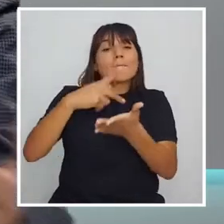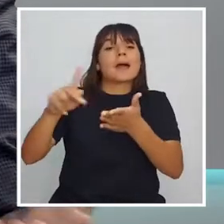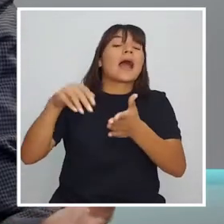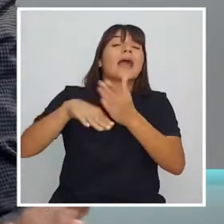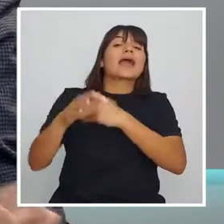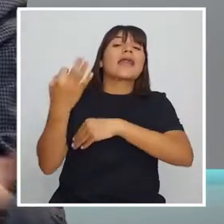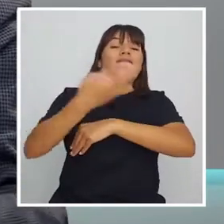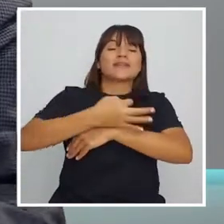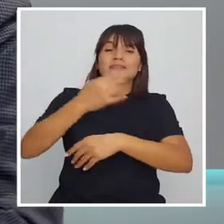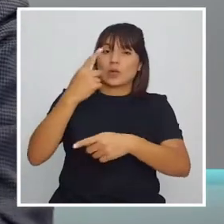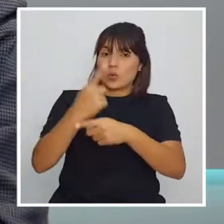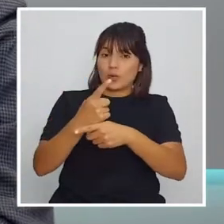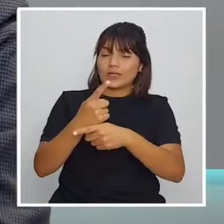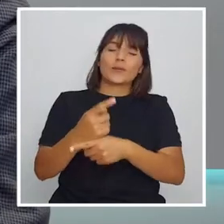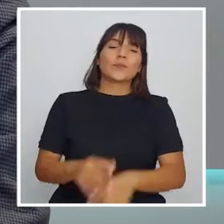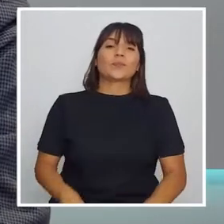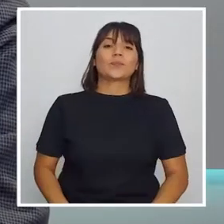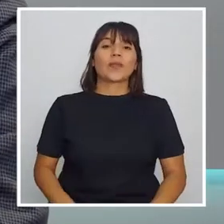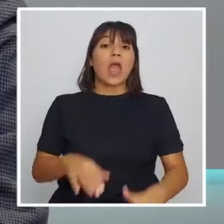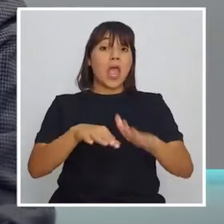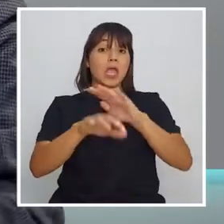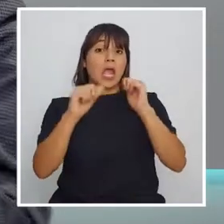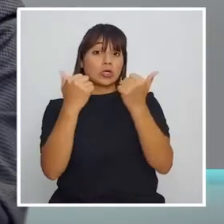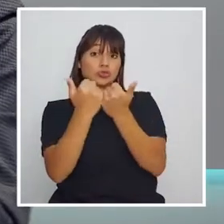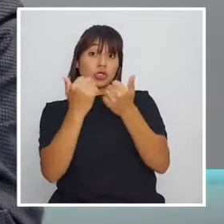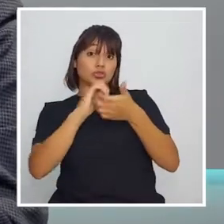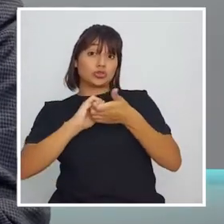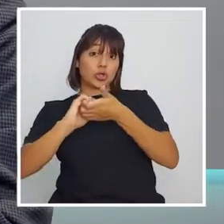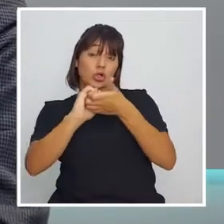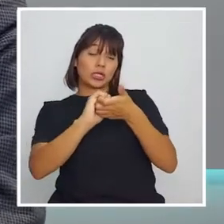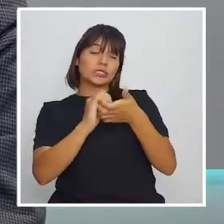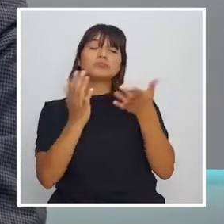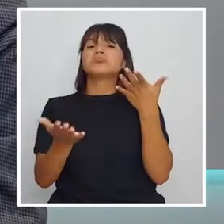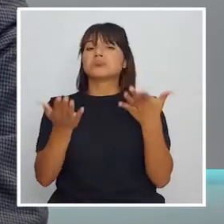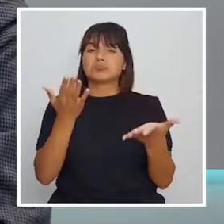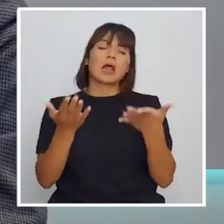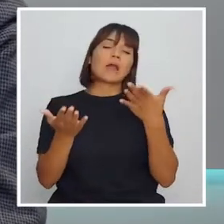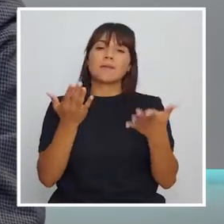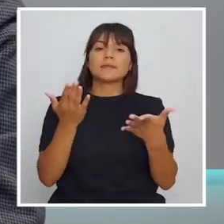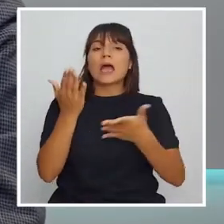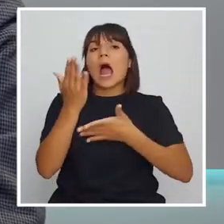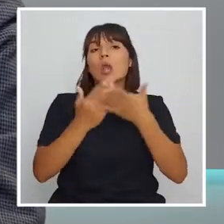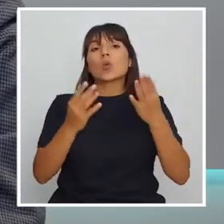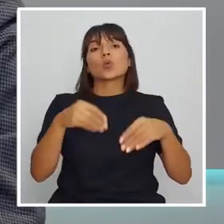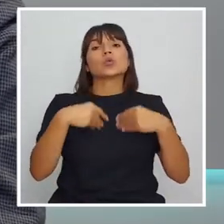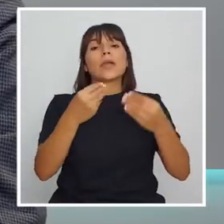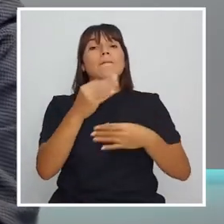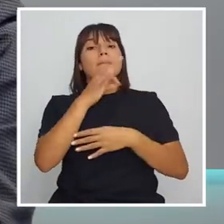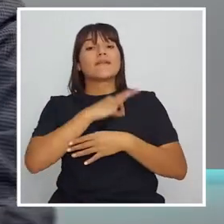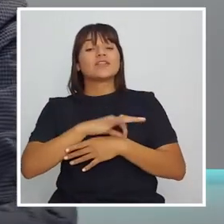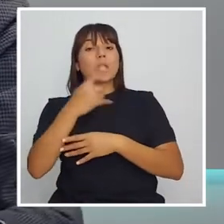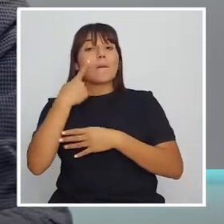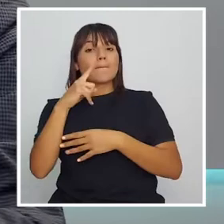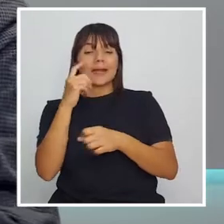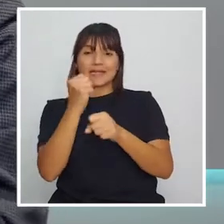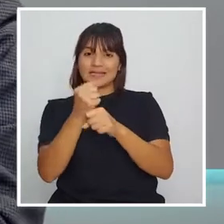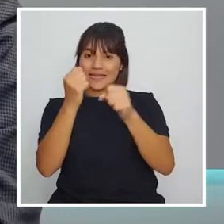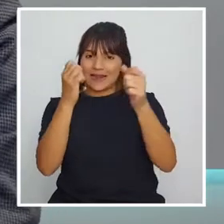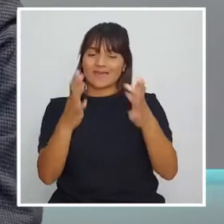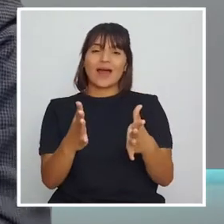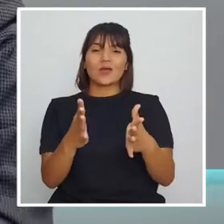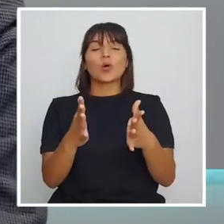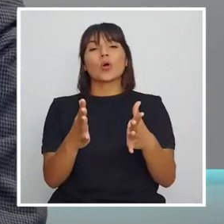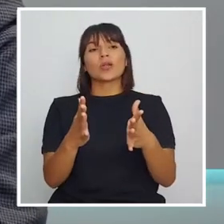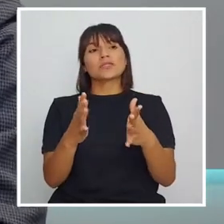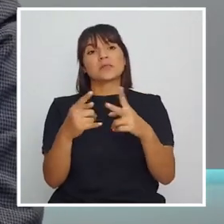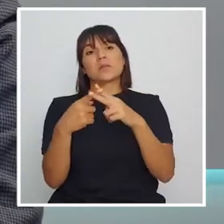la asociación solidarista, posiblemente, hay asociaciones solidaristas que le ofrecen un beneficio a los trabajadores de financiarle en 3, 4